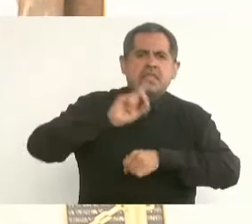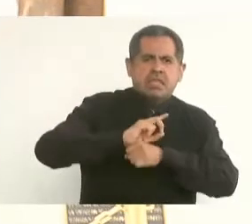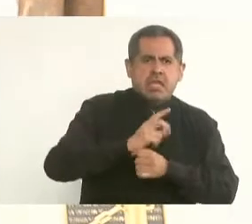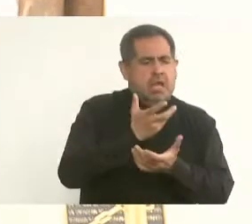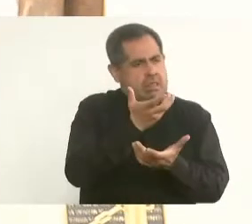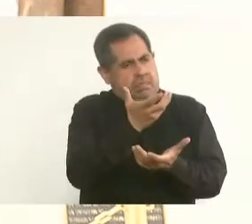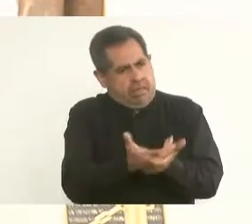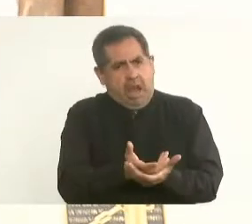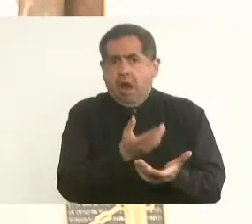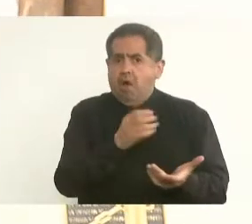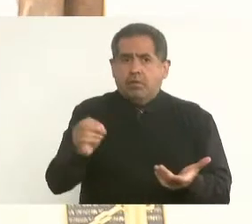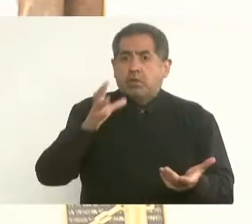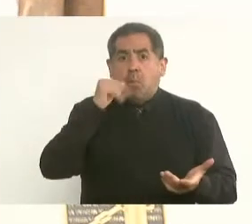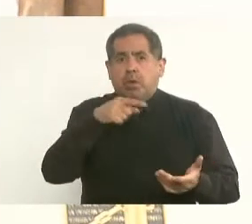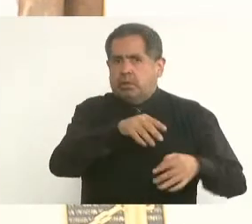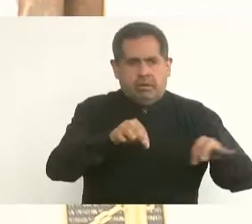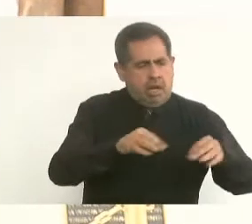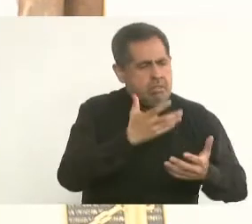obligatorio,